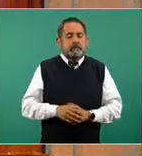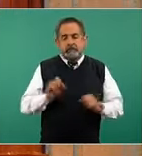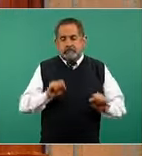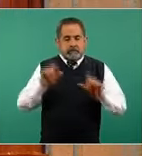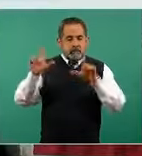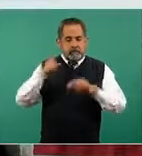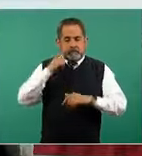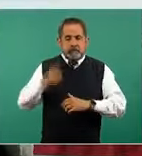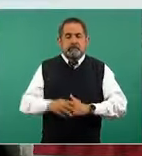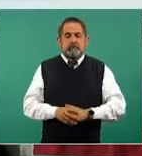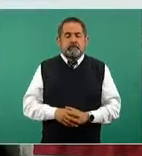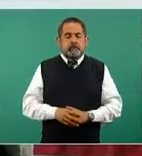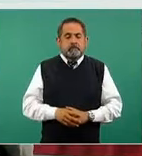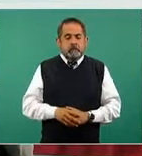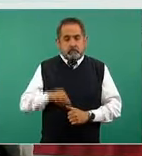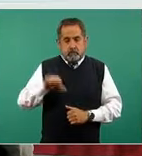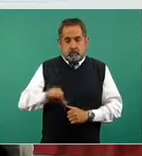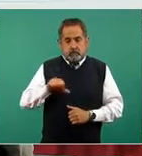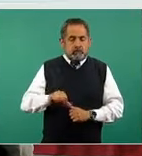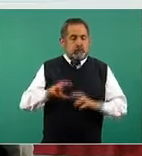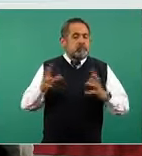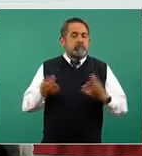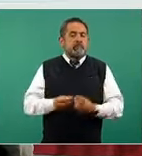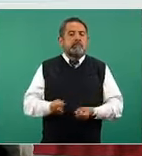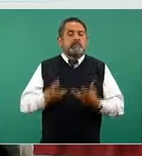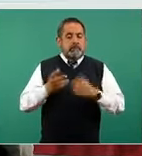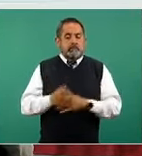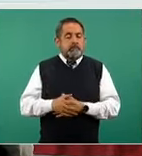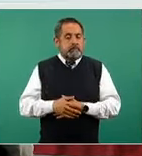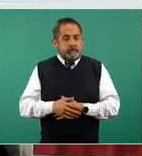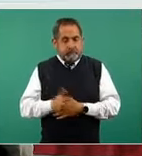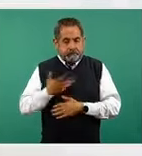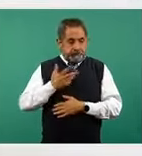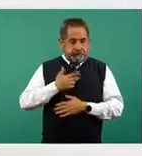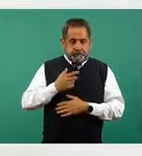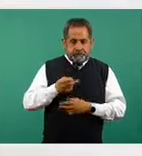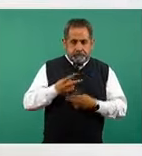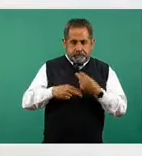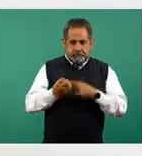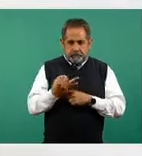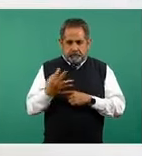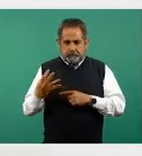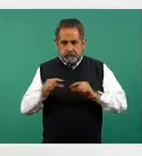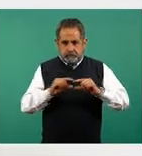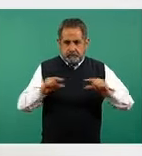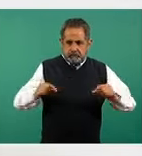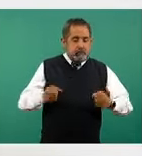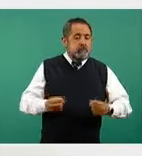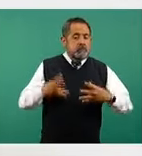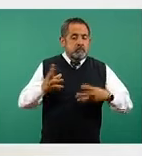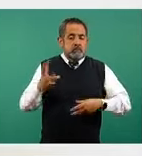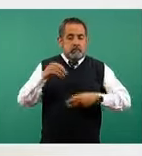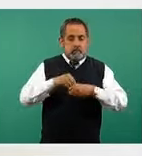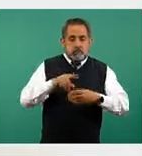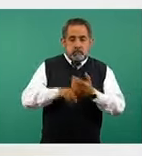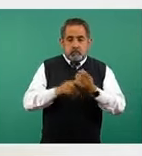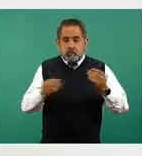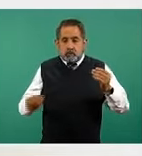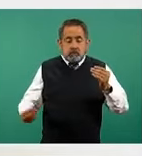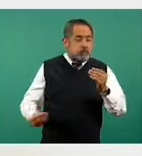diapositiva, el día de hoy vean que actualizamos este gráfico con la inclusión de una